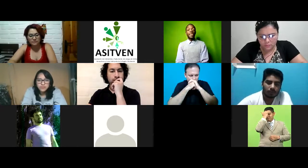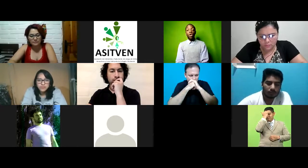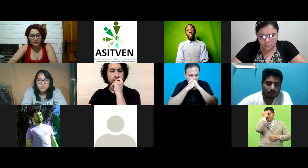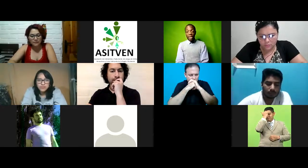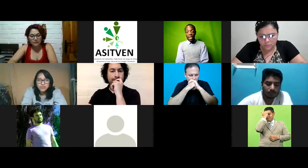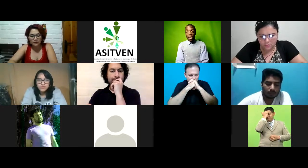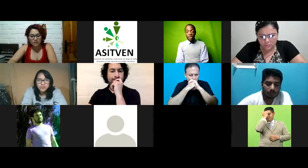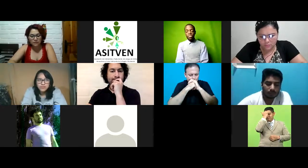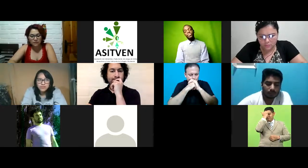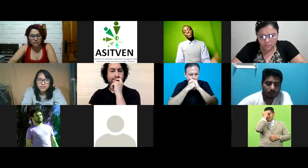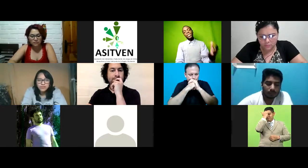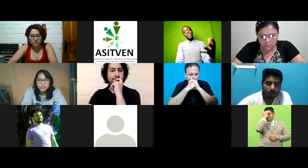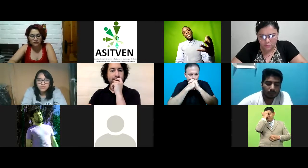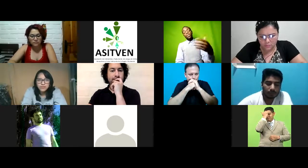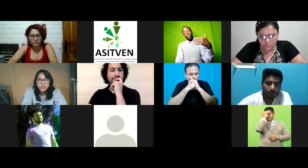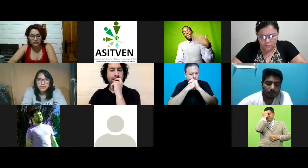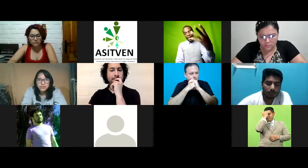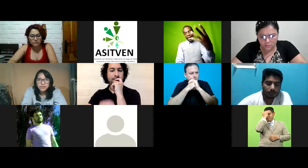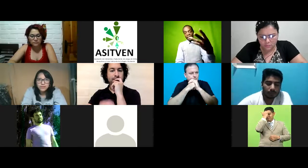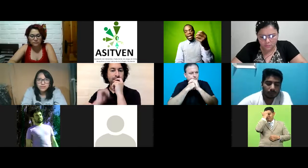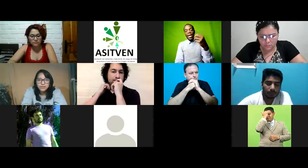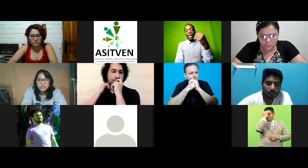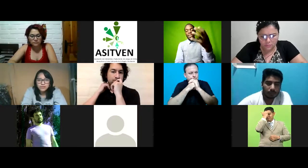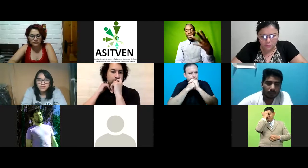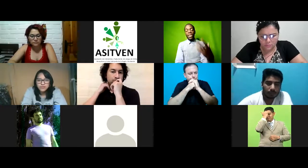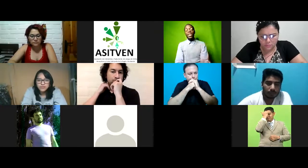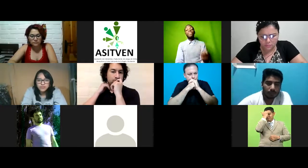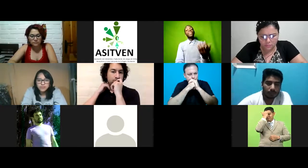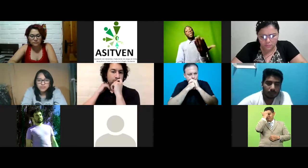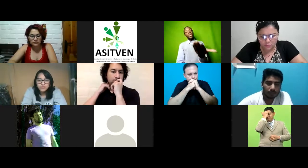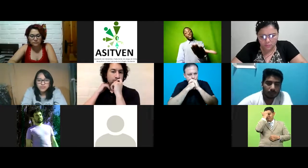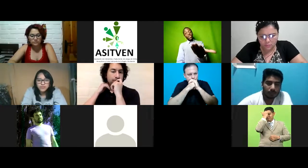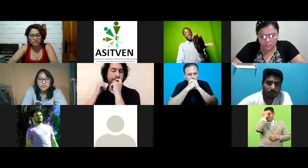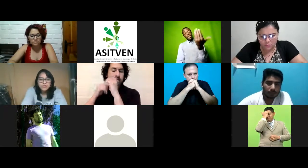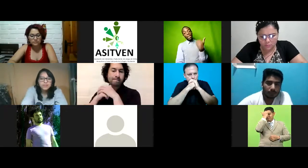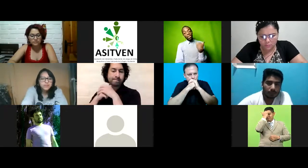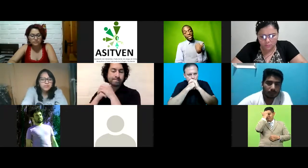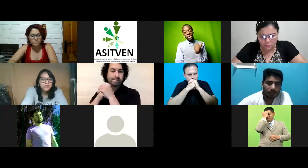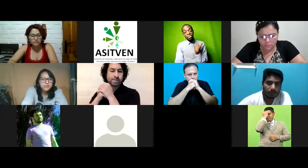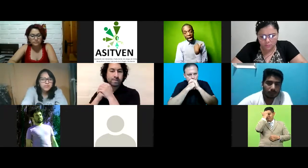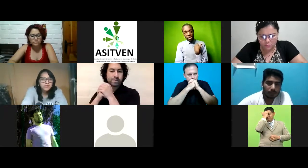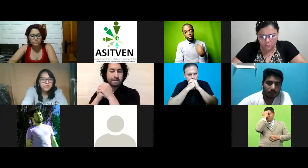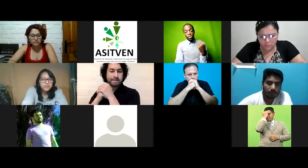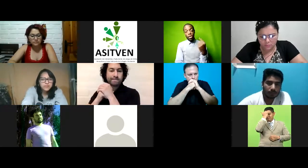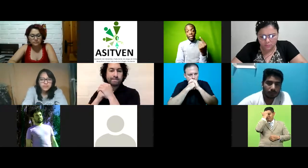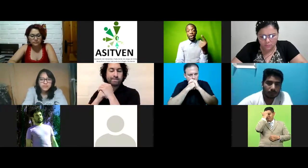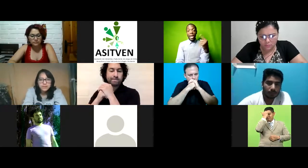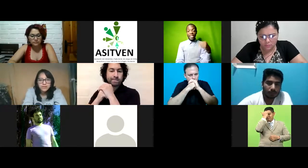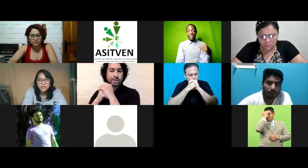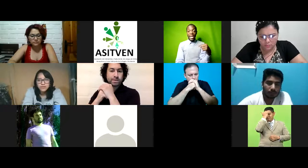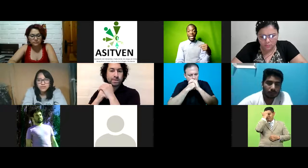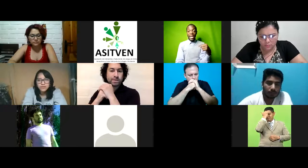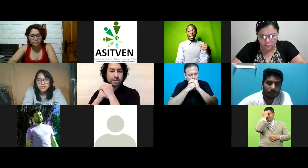ha sido comprendido o la enseñanza ha sido entendida. Entonces necesitamos ese feedback. Por ejemplo,